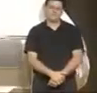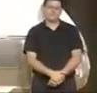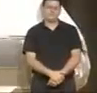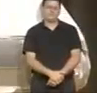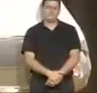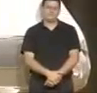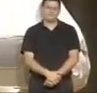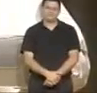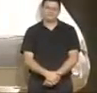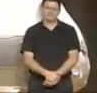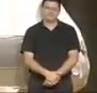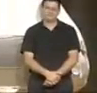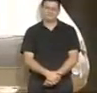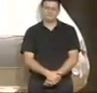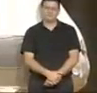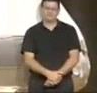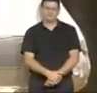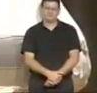Por eso,